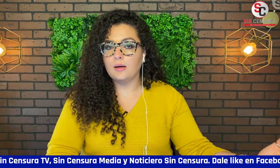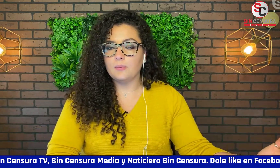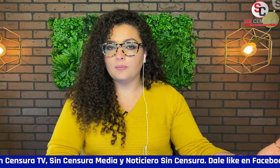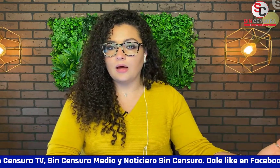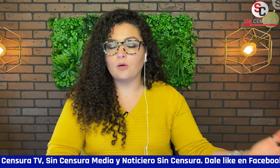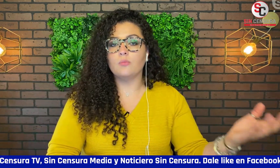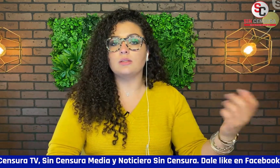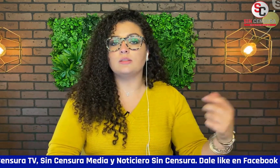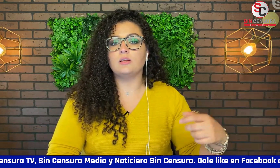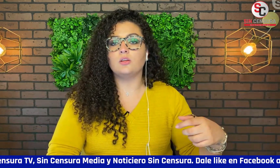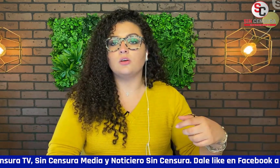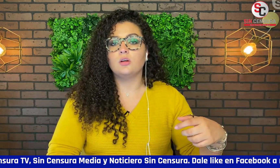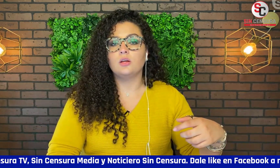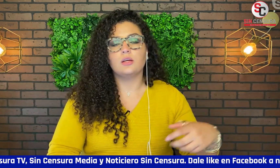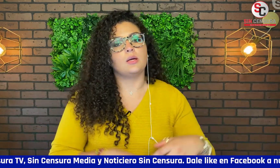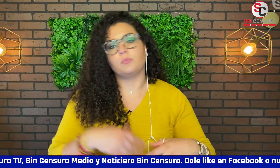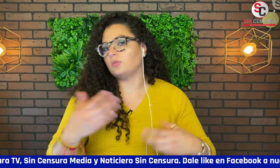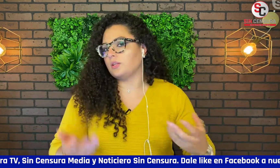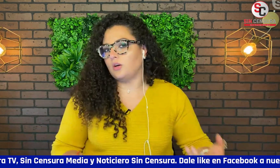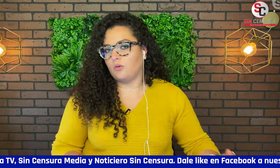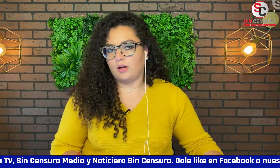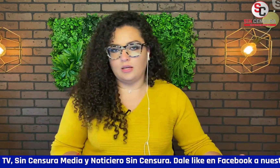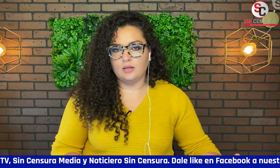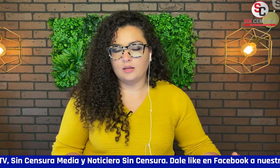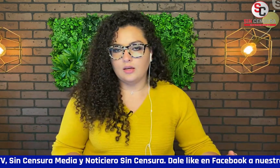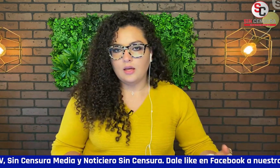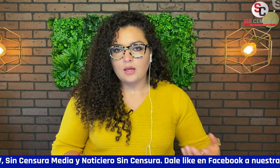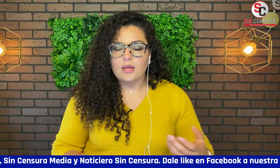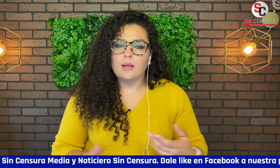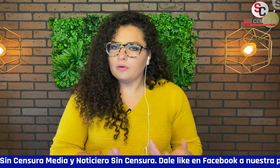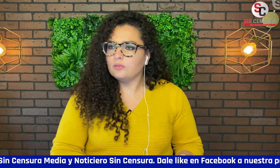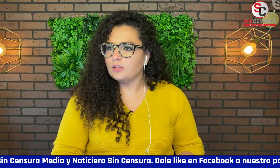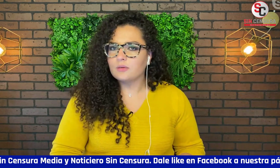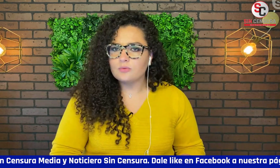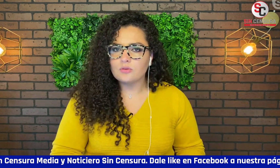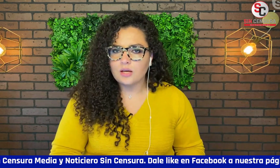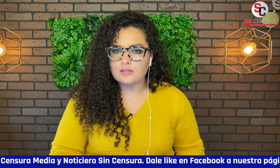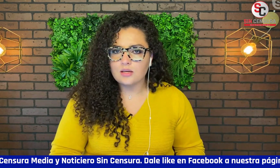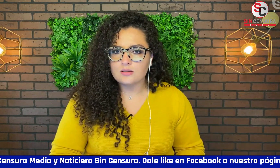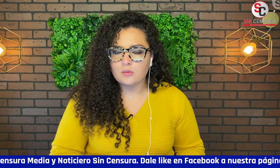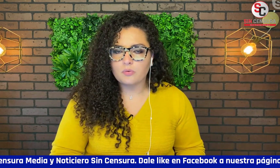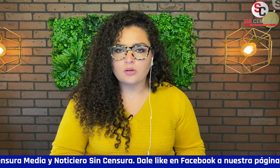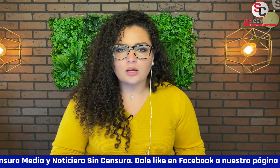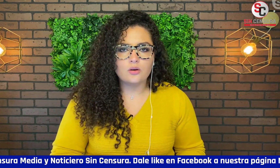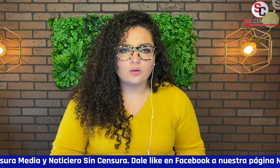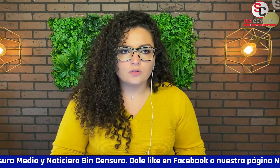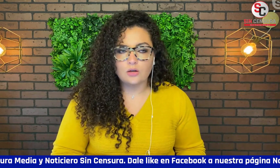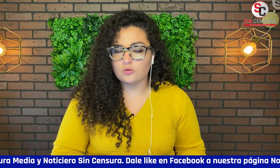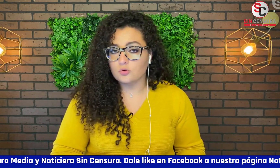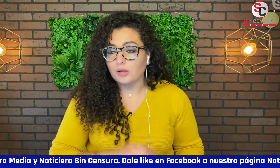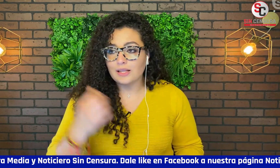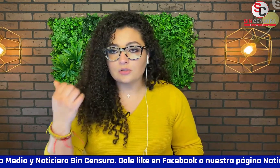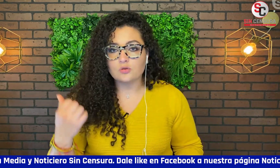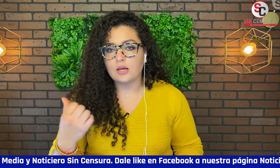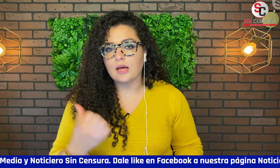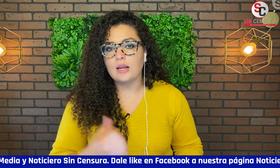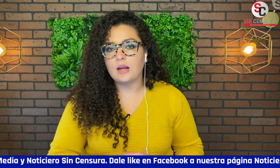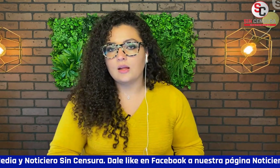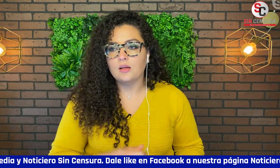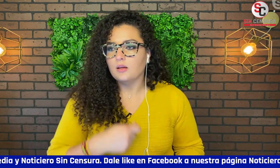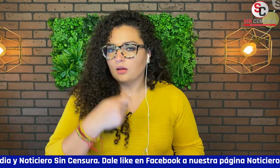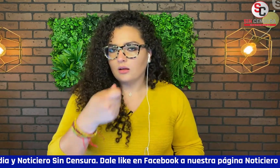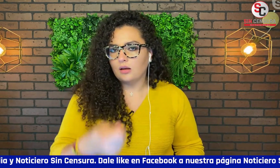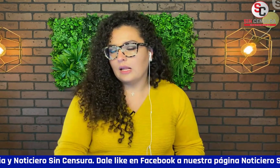lana argumentando que pues es que no hay. Y la pregunta que uno se hace es, ¿y por qué no de los sueldazos que